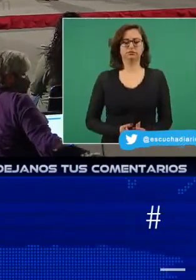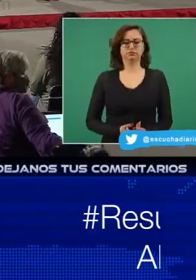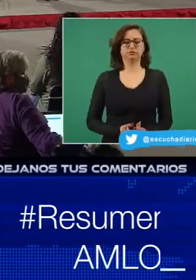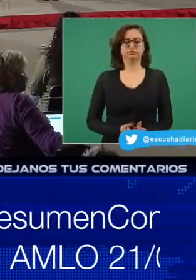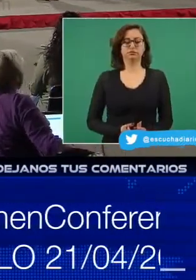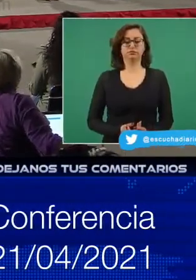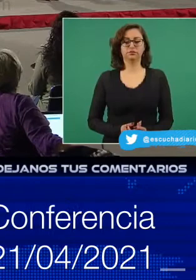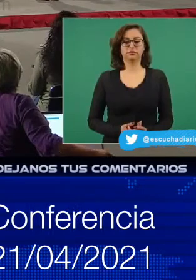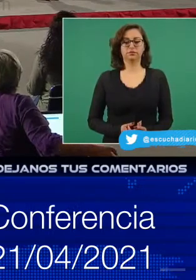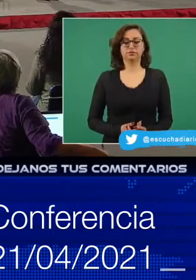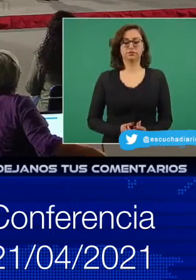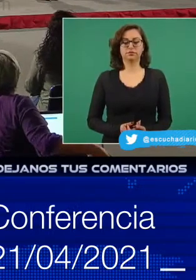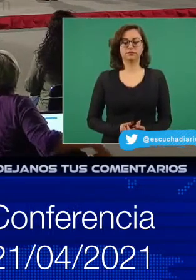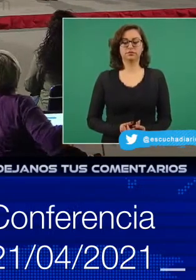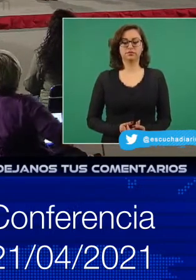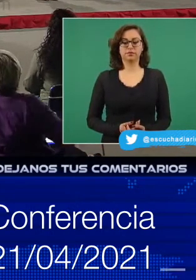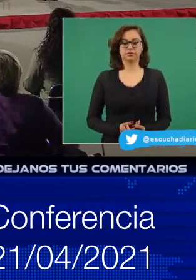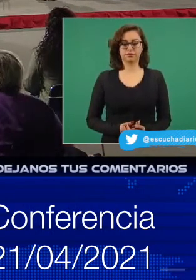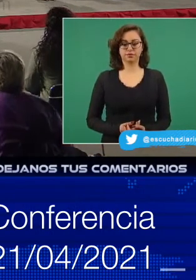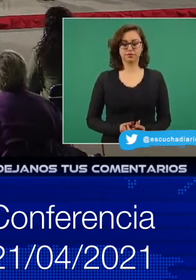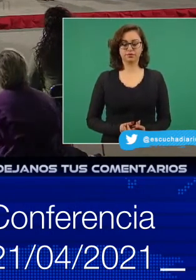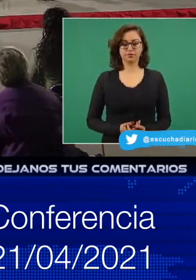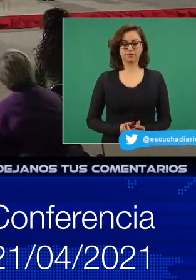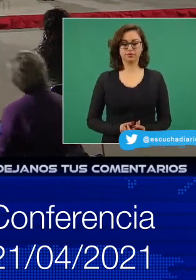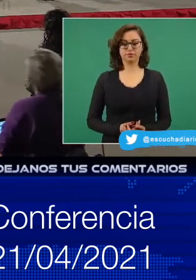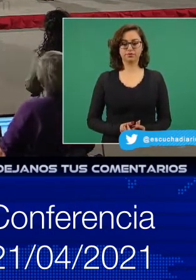Hoy, miércoles, como